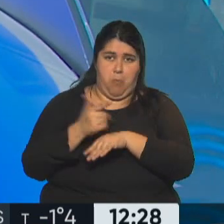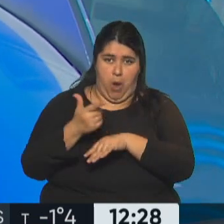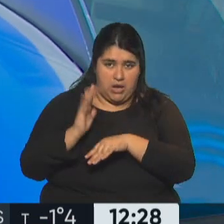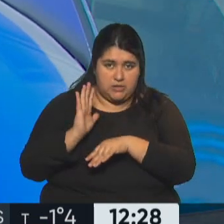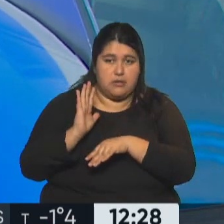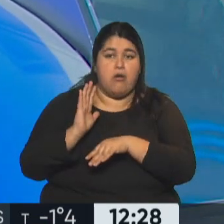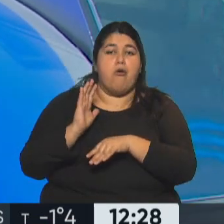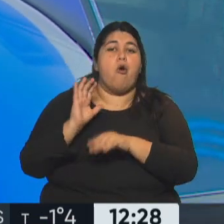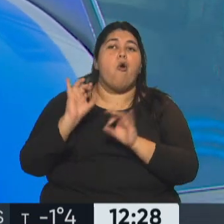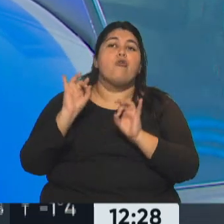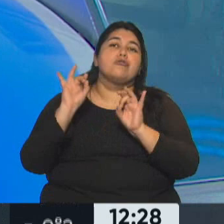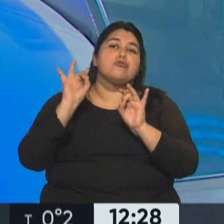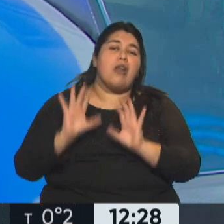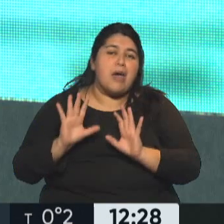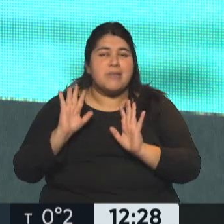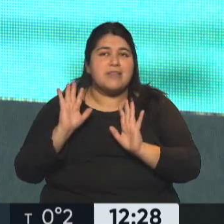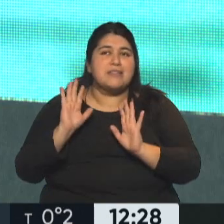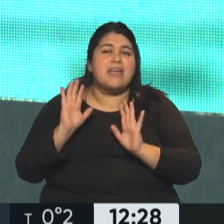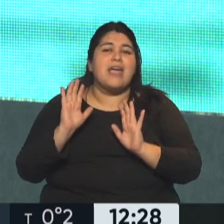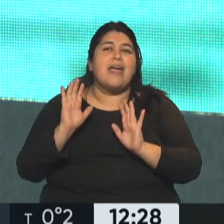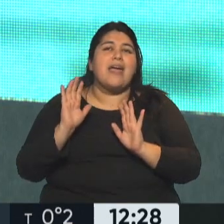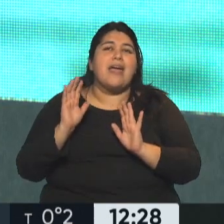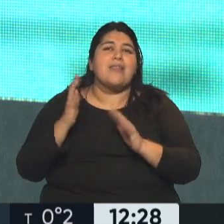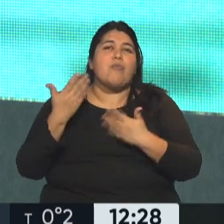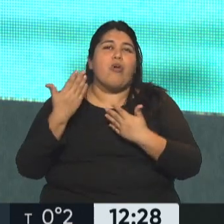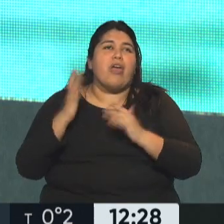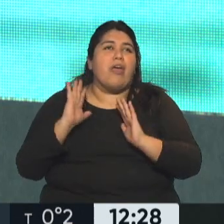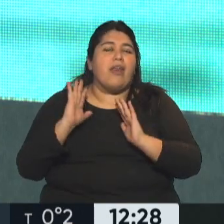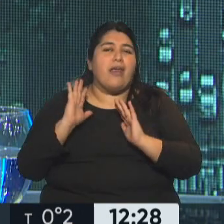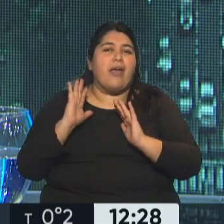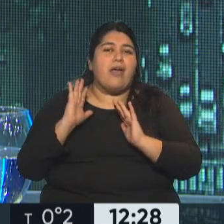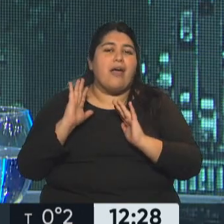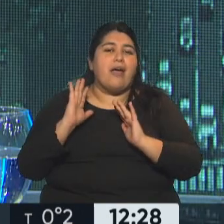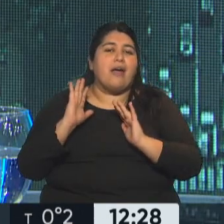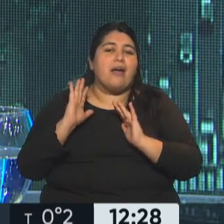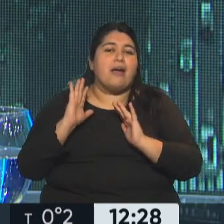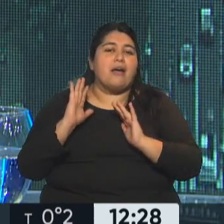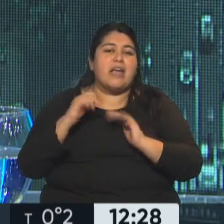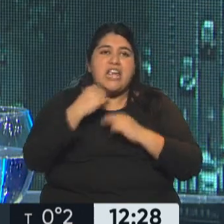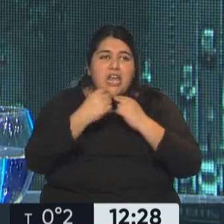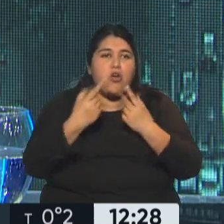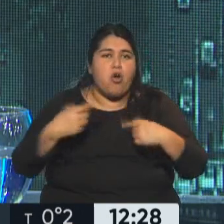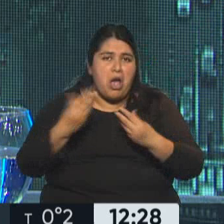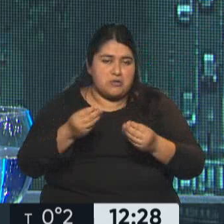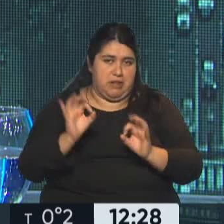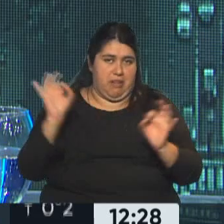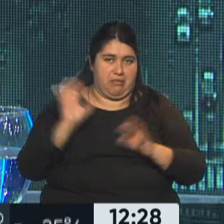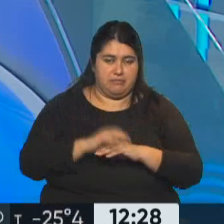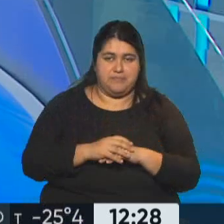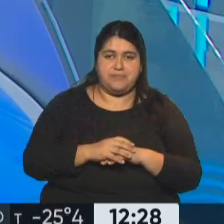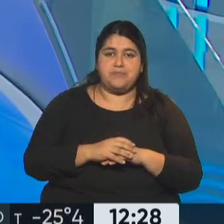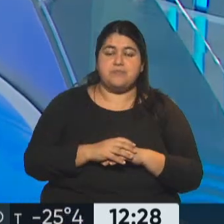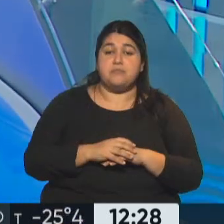de posibilitar la sobrevivencia de sus hijas, hijos, hijas. Ahora, Nora,